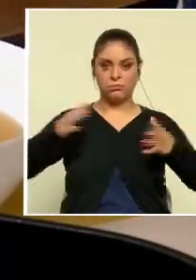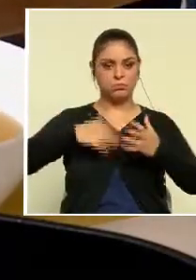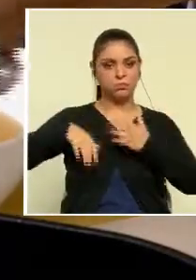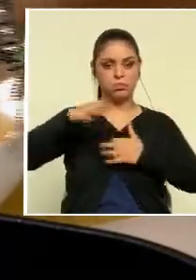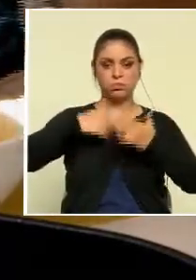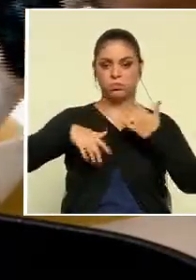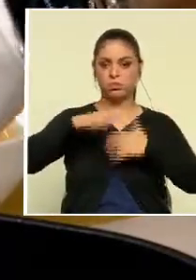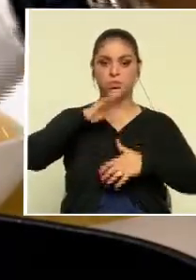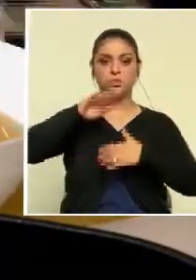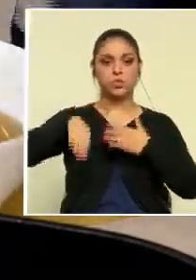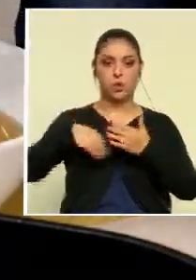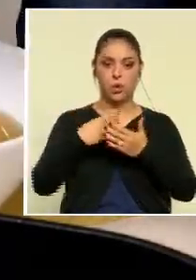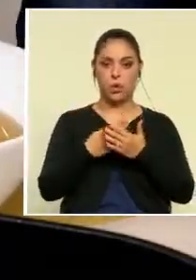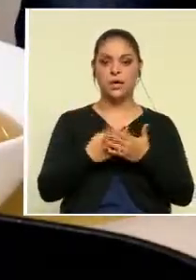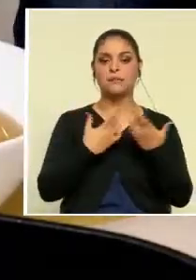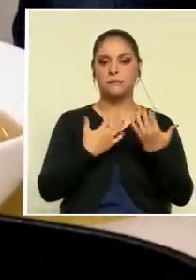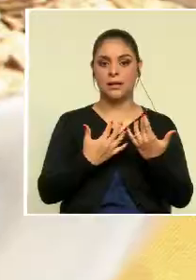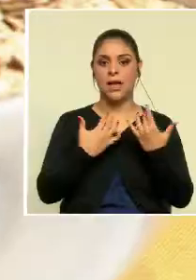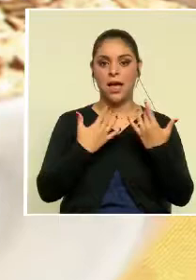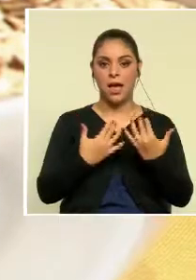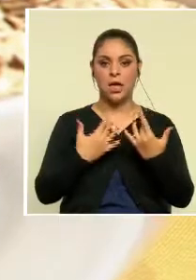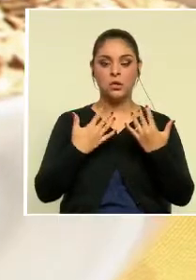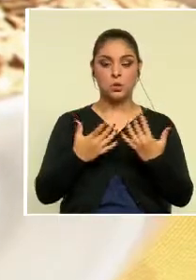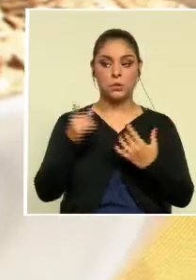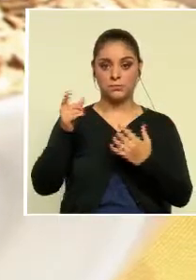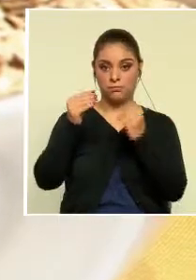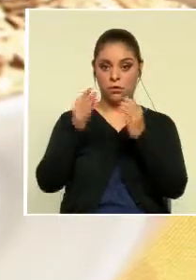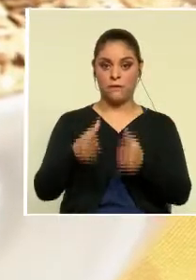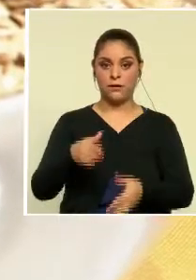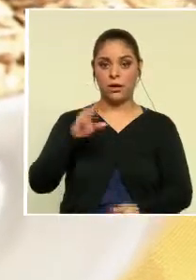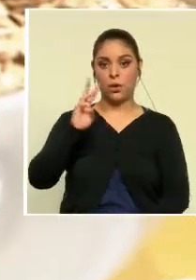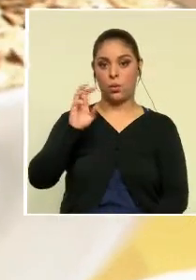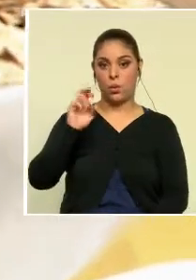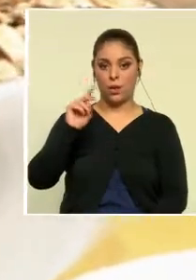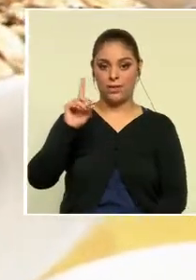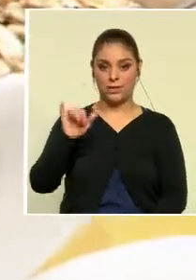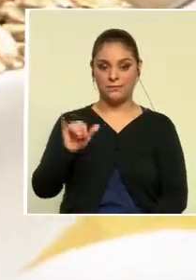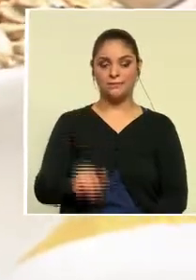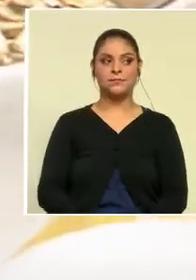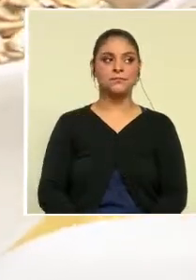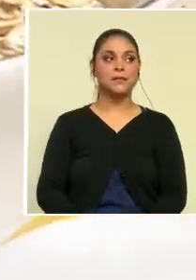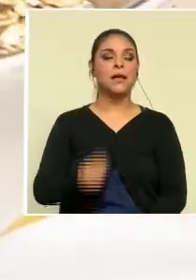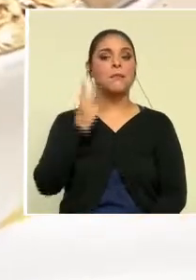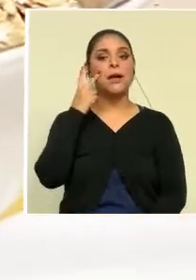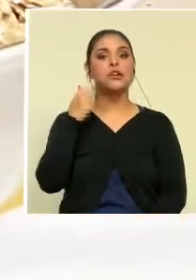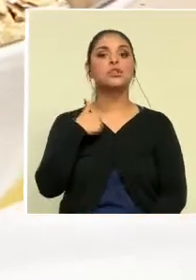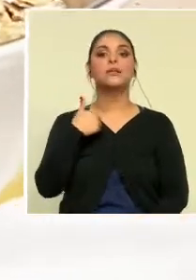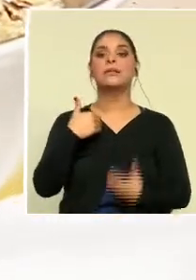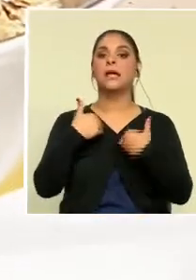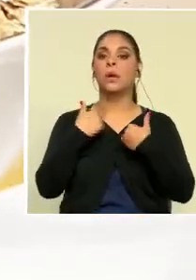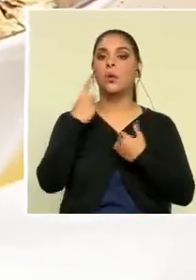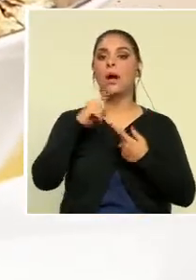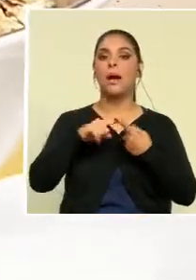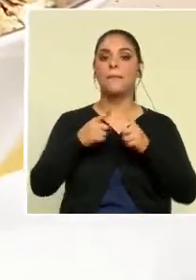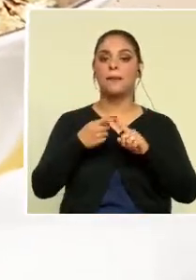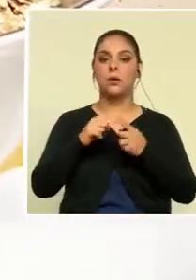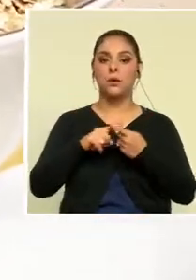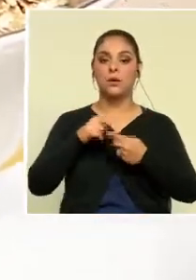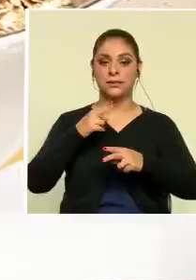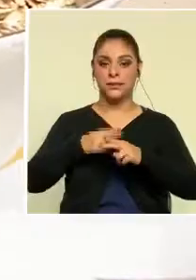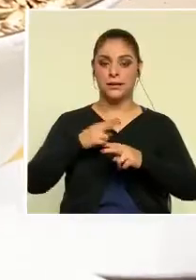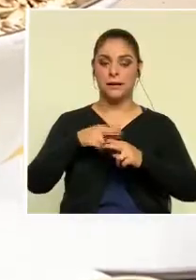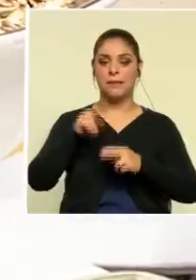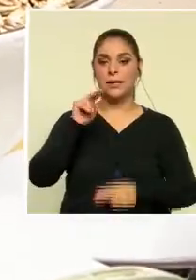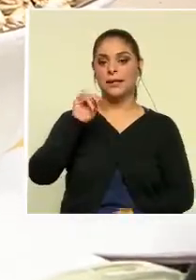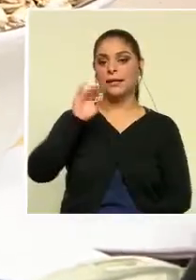lo que va haciendo vamos a ir esperando la niña pues me alegra es que yo tengo un amiguito que se llama nicolas el 9 es no sé de la